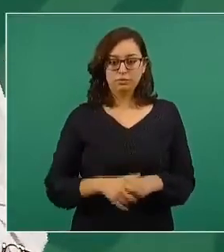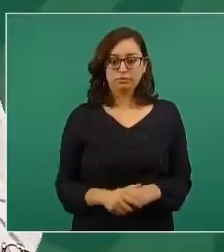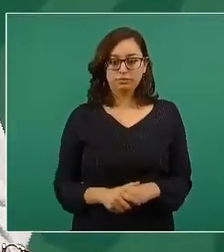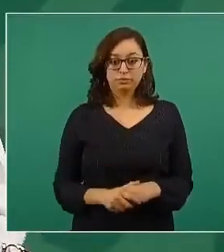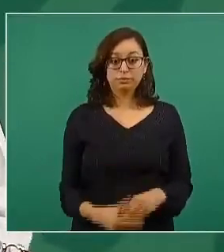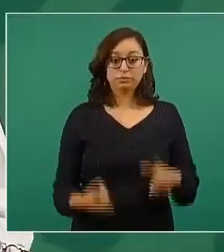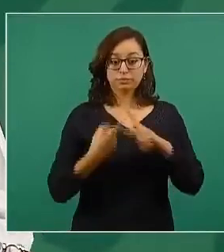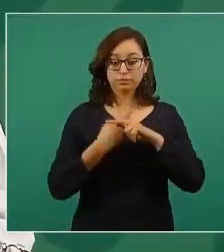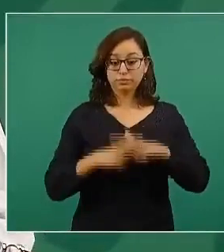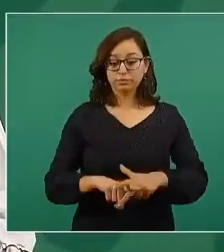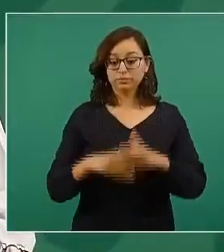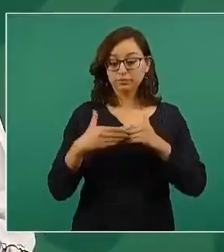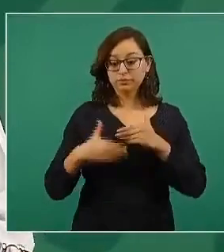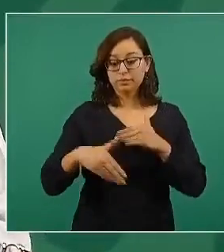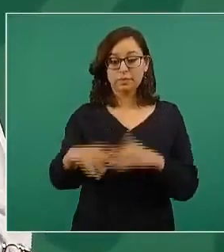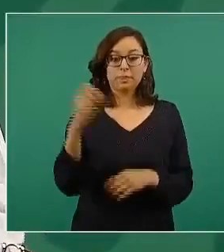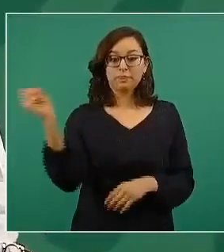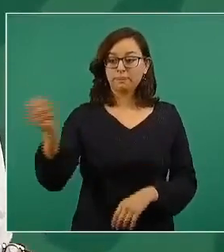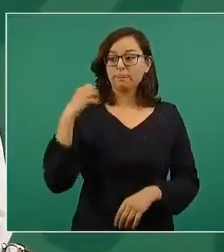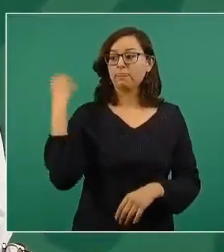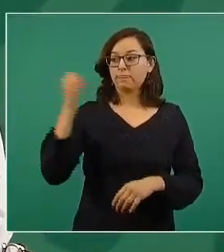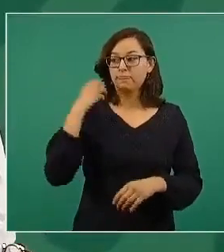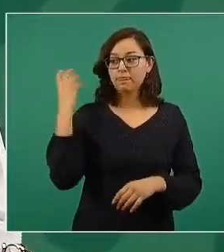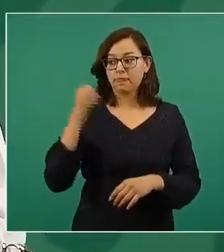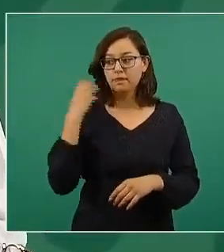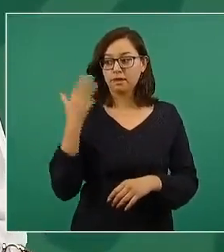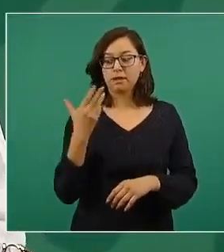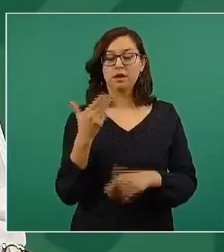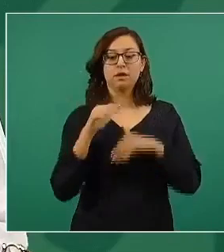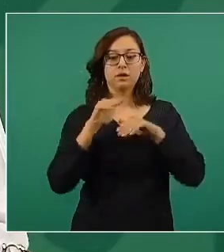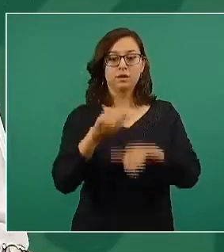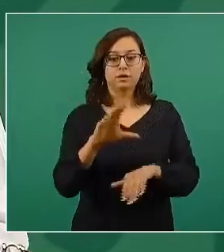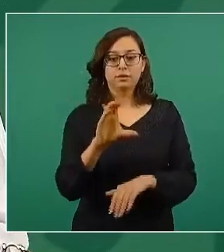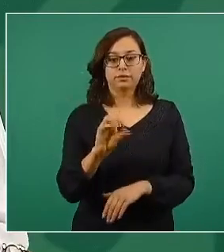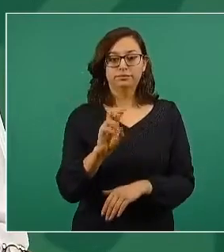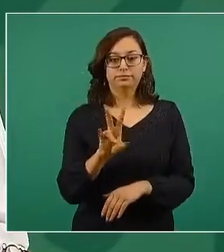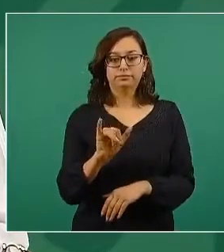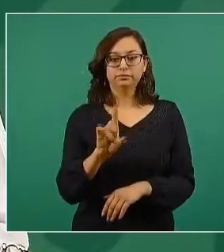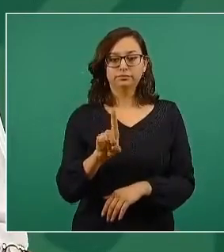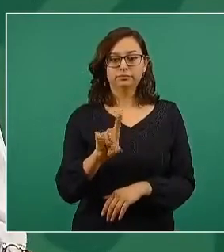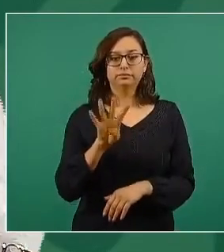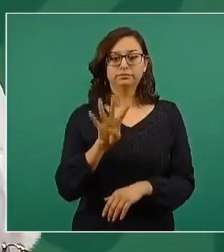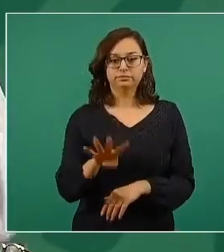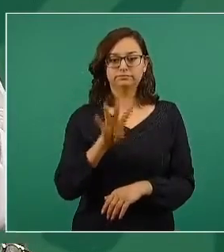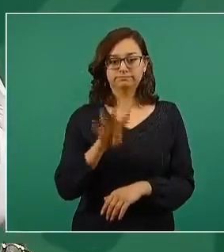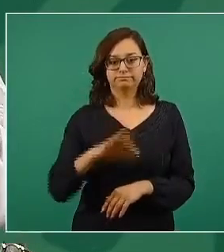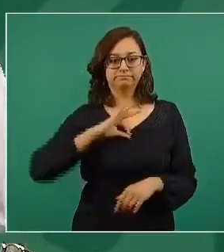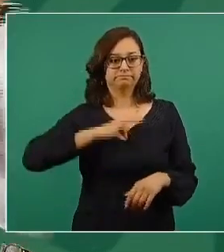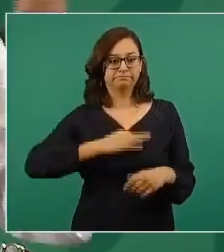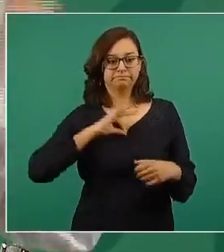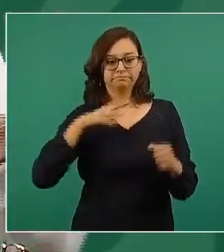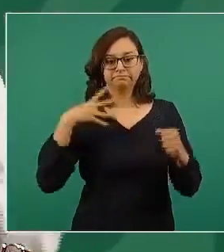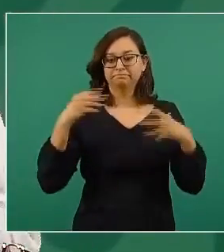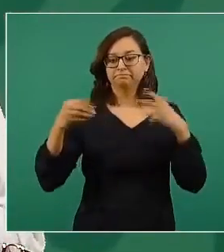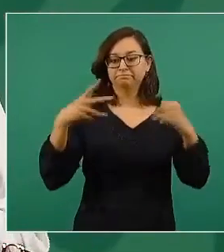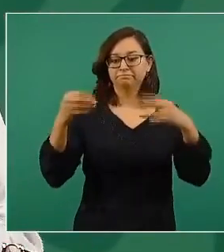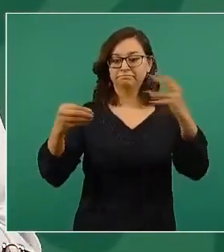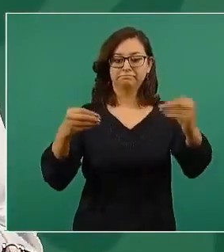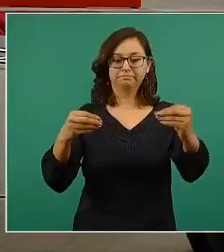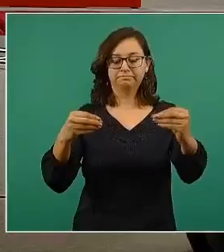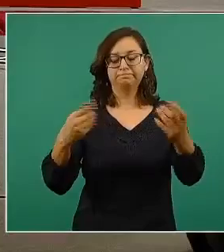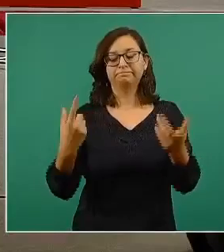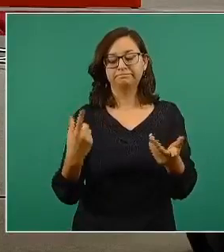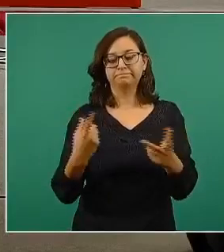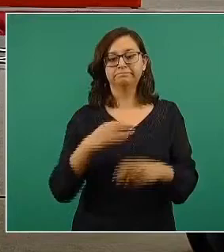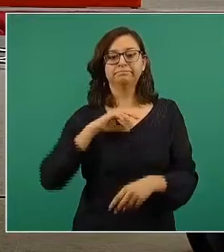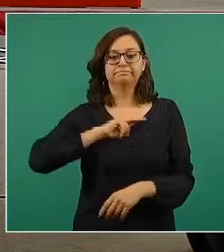la conferencia de prensa diaria sobre COVID-19, la pandemia causada por el coronavirus SARS-CoV-2. Estamos en el Palacio